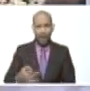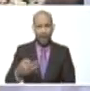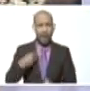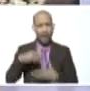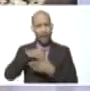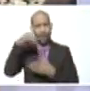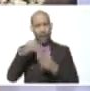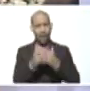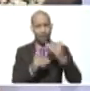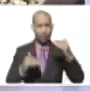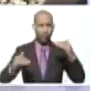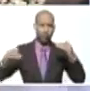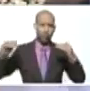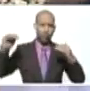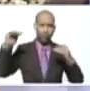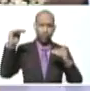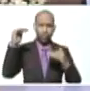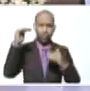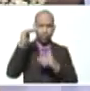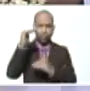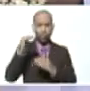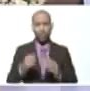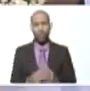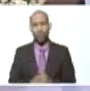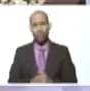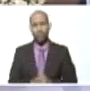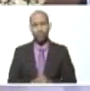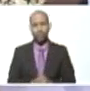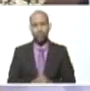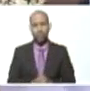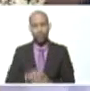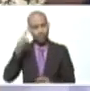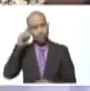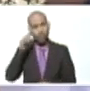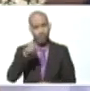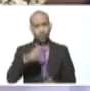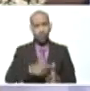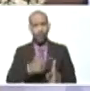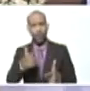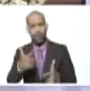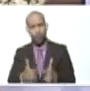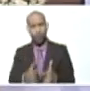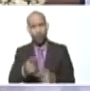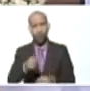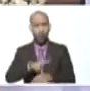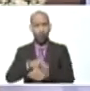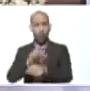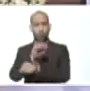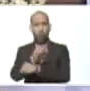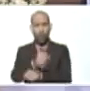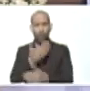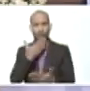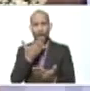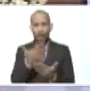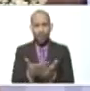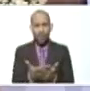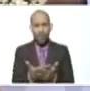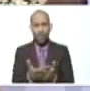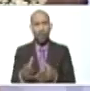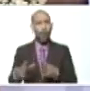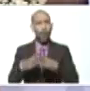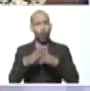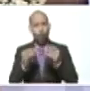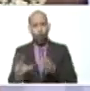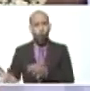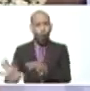esperanza aumenten sin particularismos ni sectarismos. A ello nos invita el beato José Gregorio, referente que une a todos los